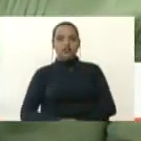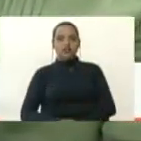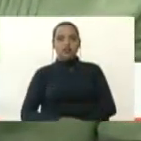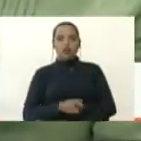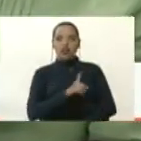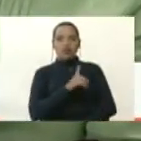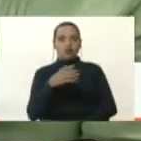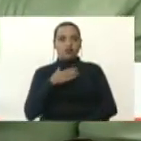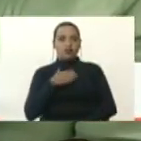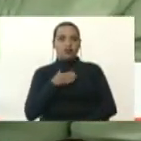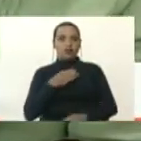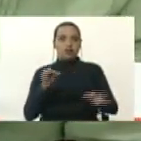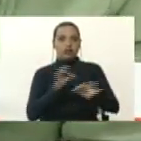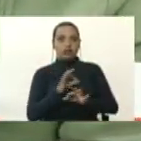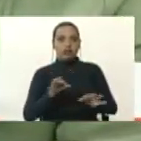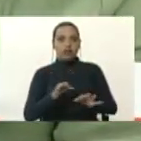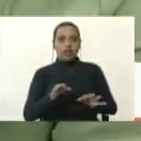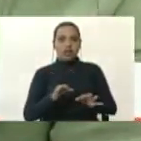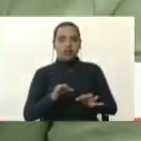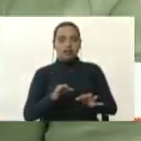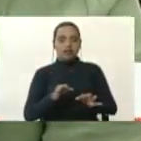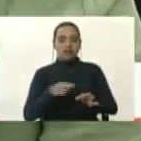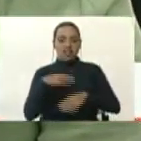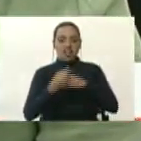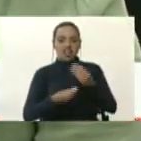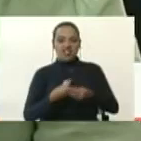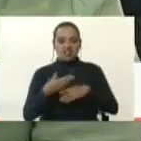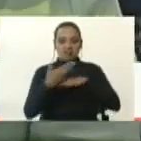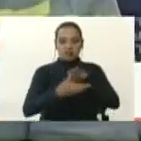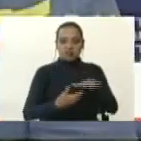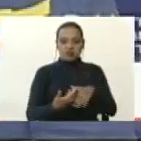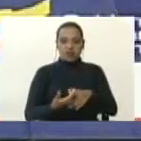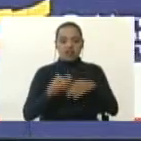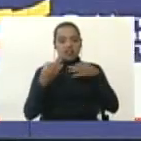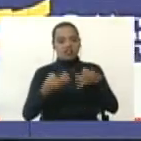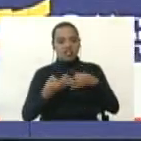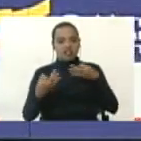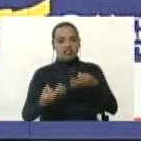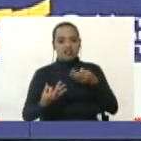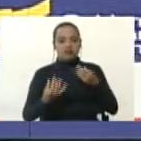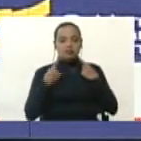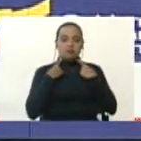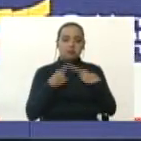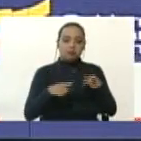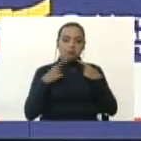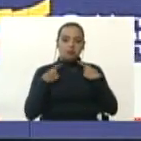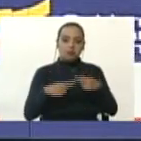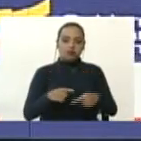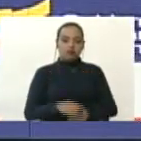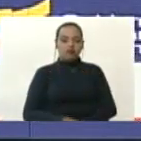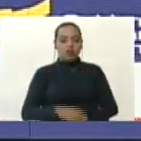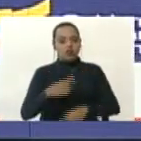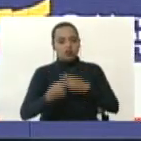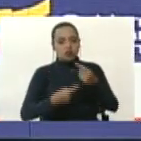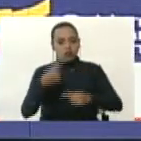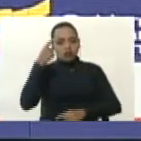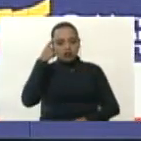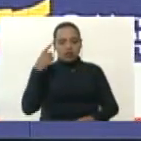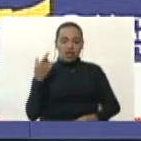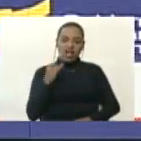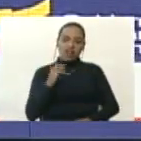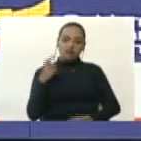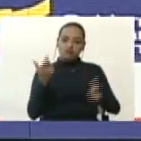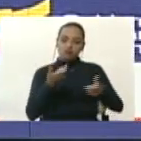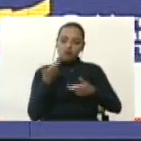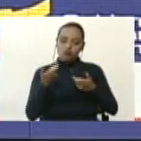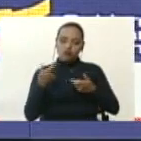podido levantar un solo conflicto en el país, que han fracasado y seguirán fracasando, todos los días andan en